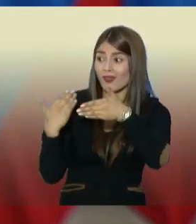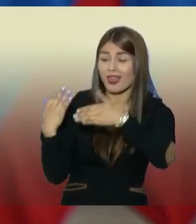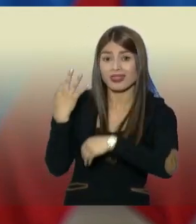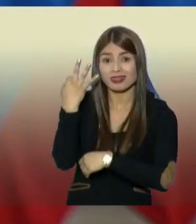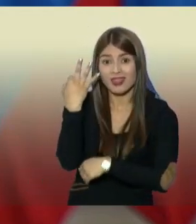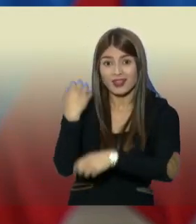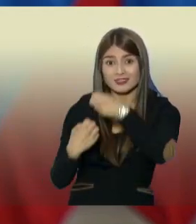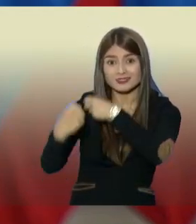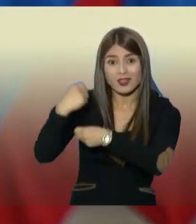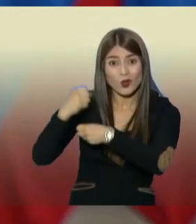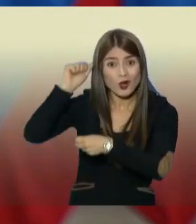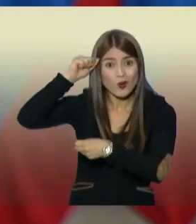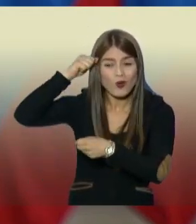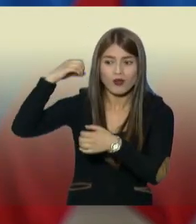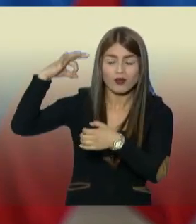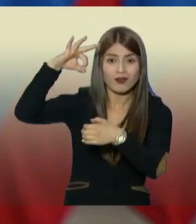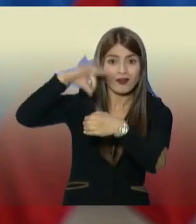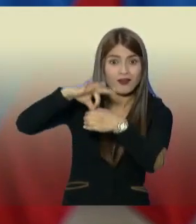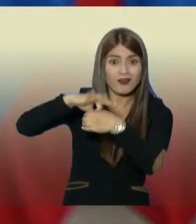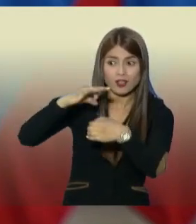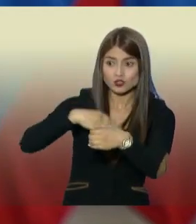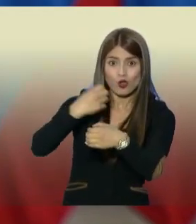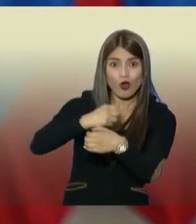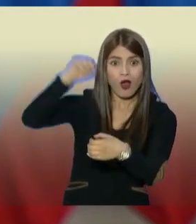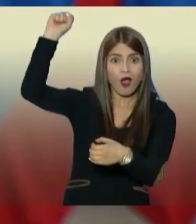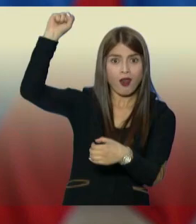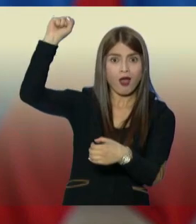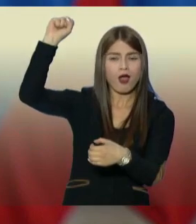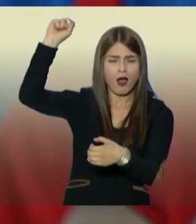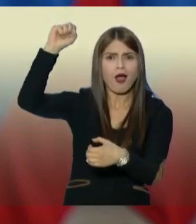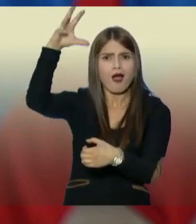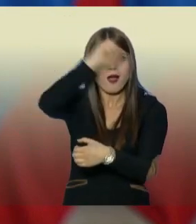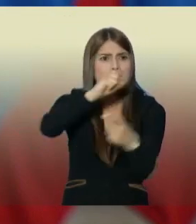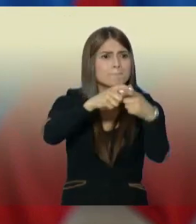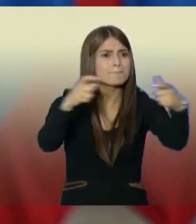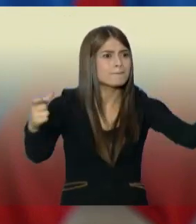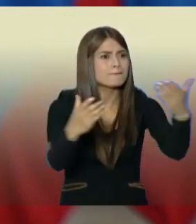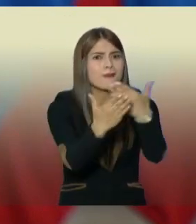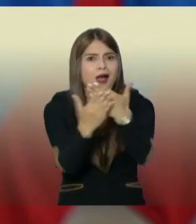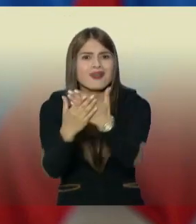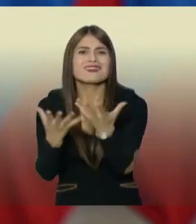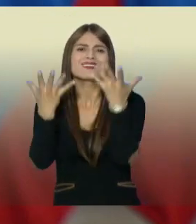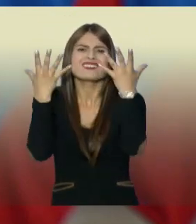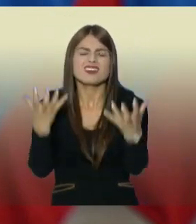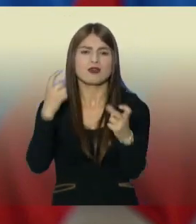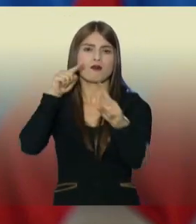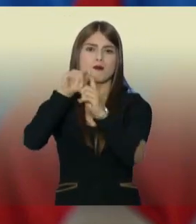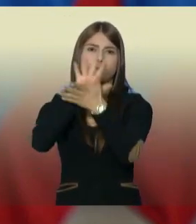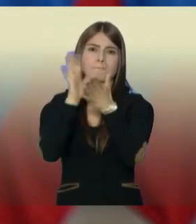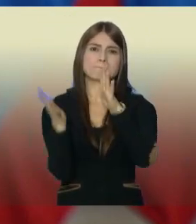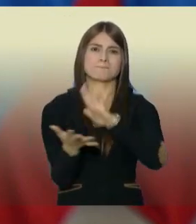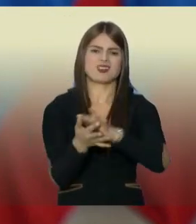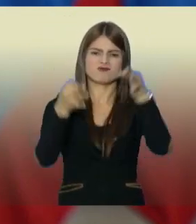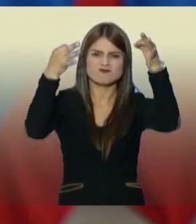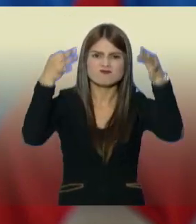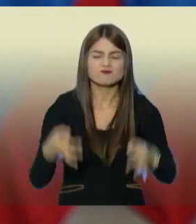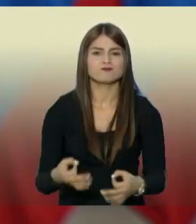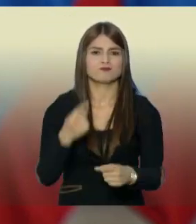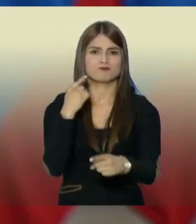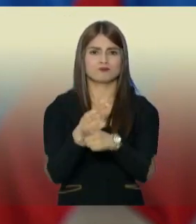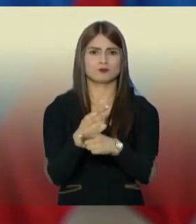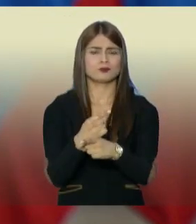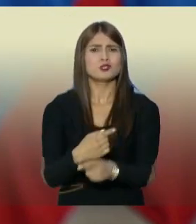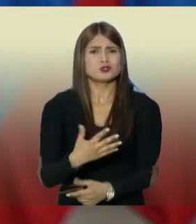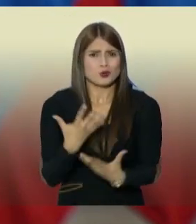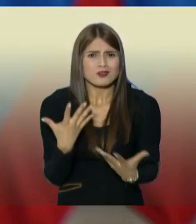dieron en las urnas un mandato claro y directo buscar y alcanzar la paz hoy quiero renovar mi